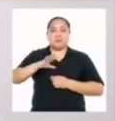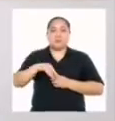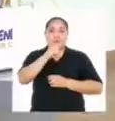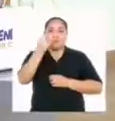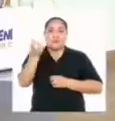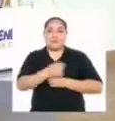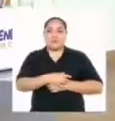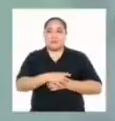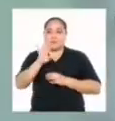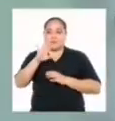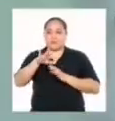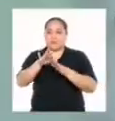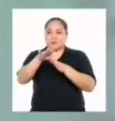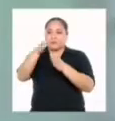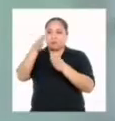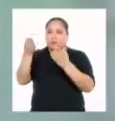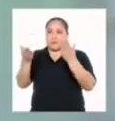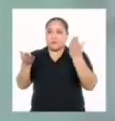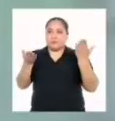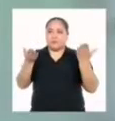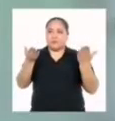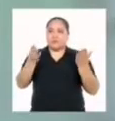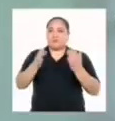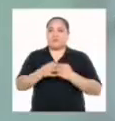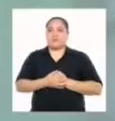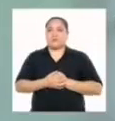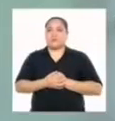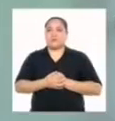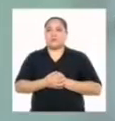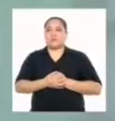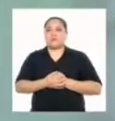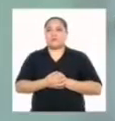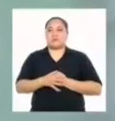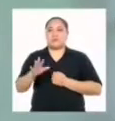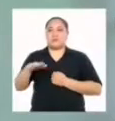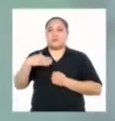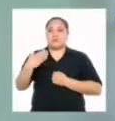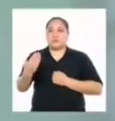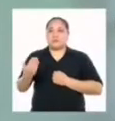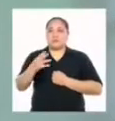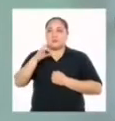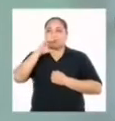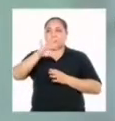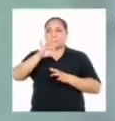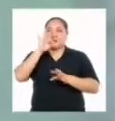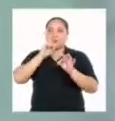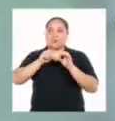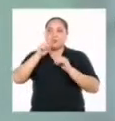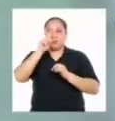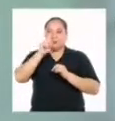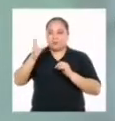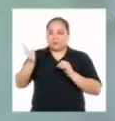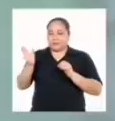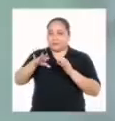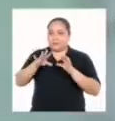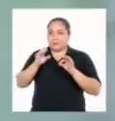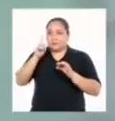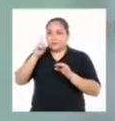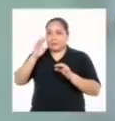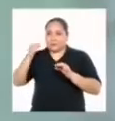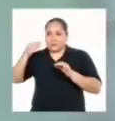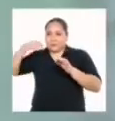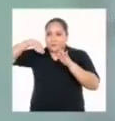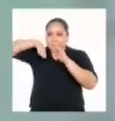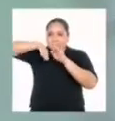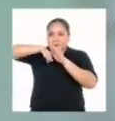debemos hacer es desdoblar los dos triángulos que acabamos de formar. Después elegimos uno de ellos y lo